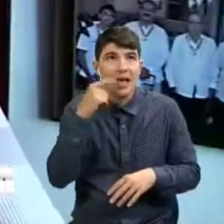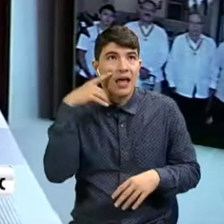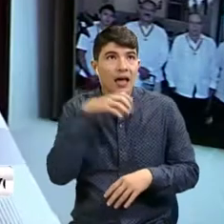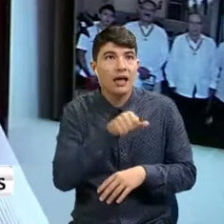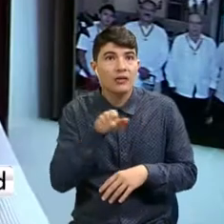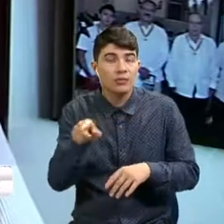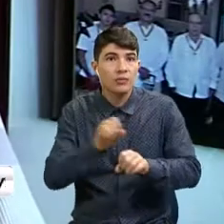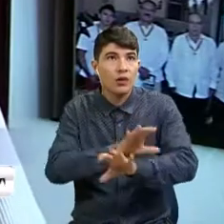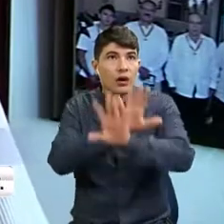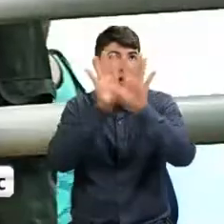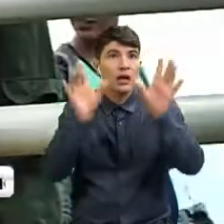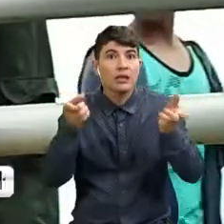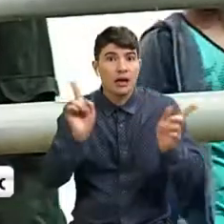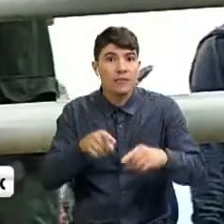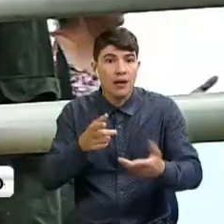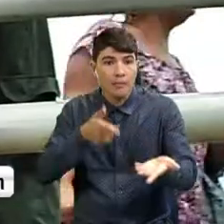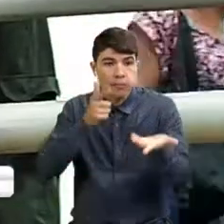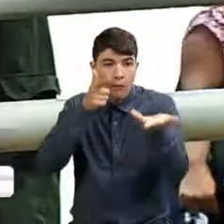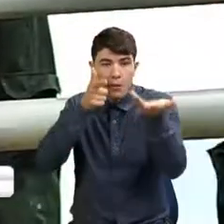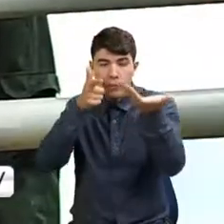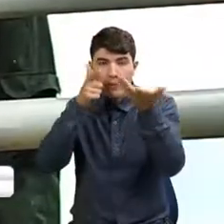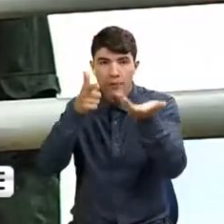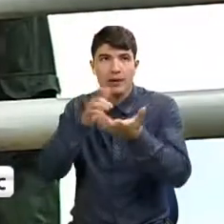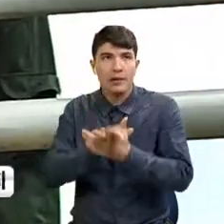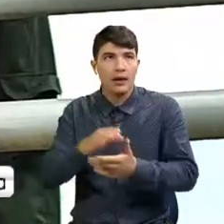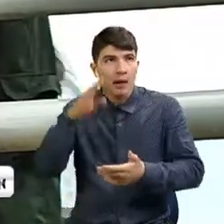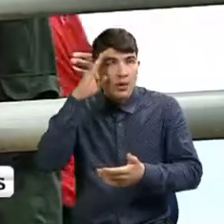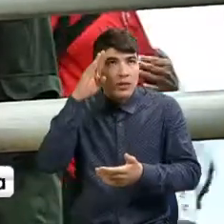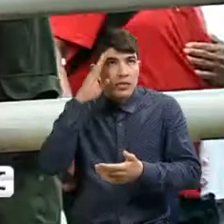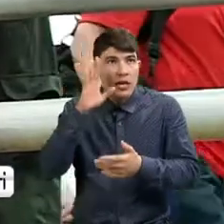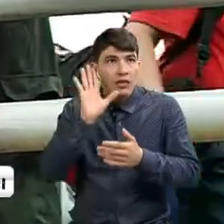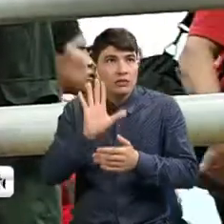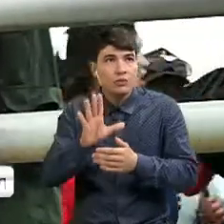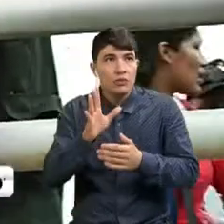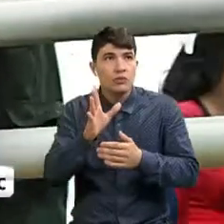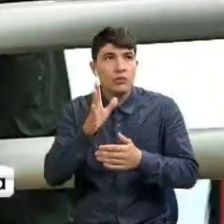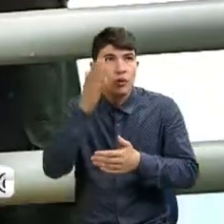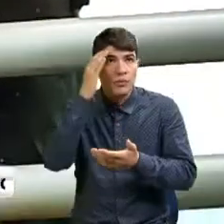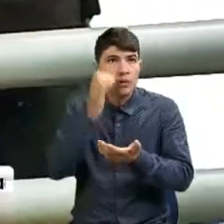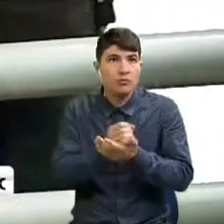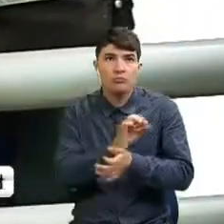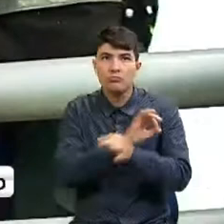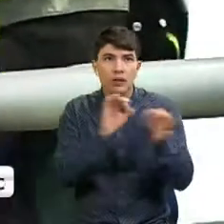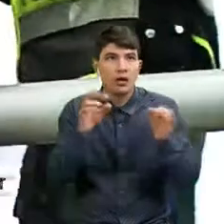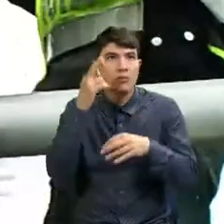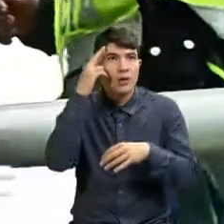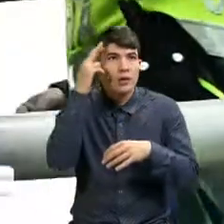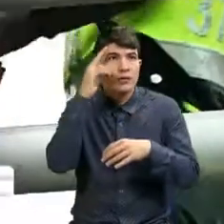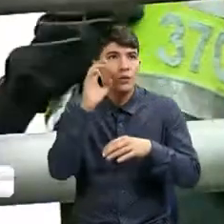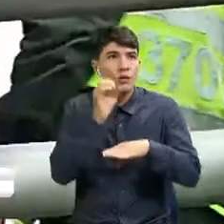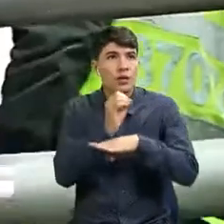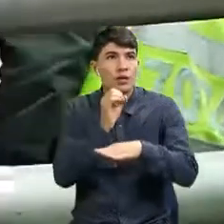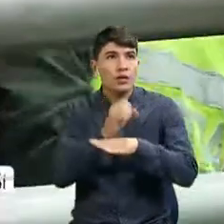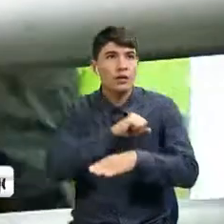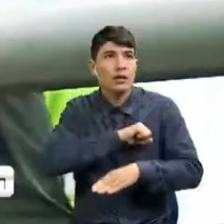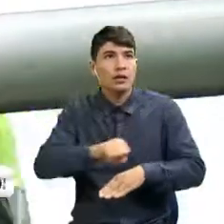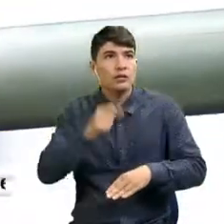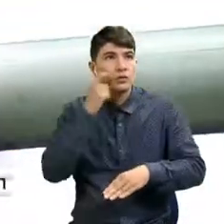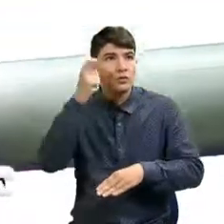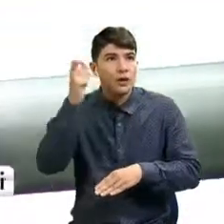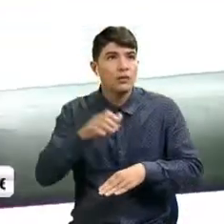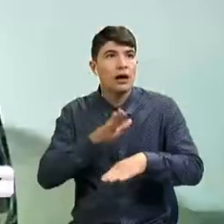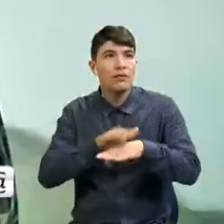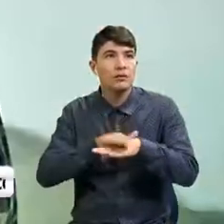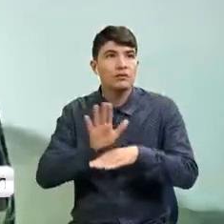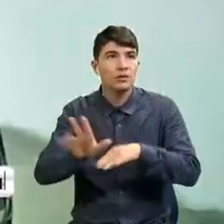luz del día y con fusiles las autoridades no han entregado un parte oficial de esta situación por lo que las organizaciones de derechos humanos alertaron sobre el tema